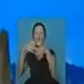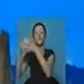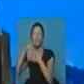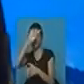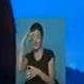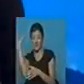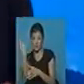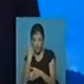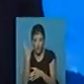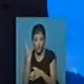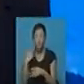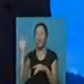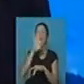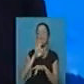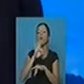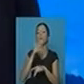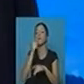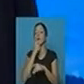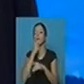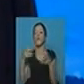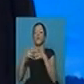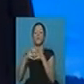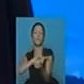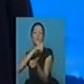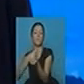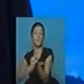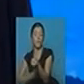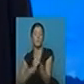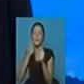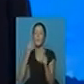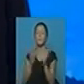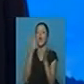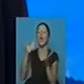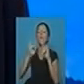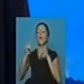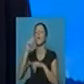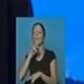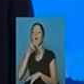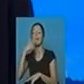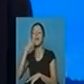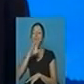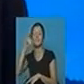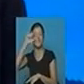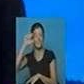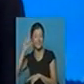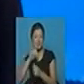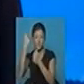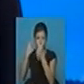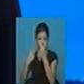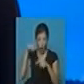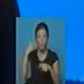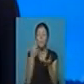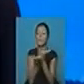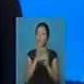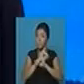y por publicaciones del establishment como The Economist o el Wall Street Journal. Vamos a mostrar un informe y después vamos a analizar con un invitado